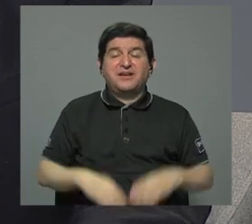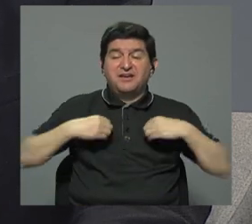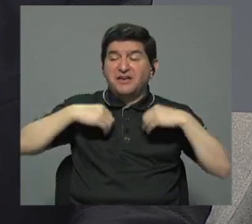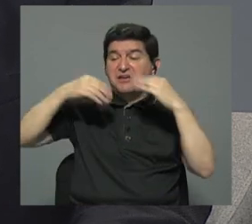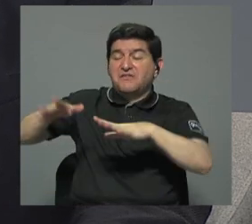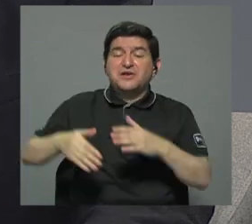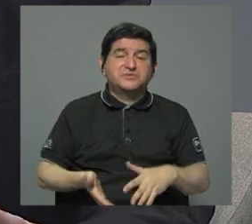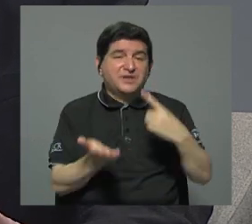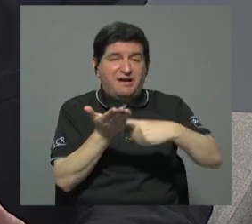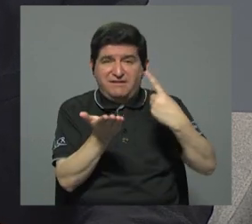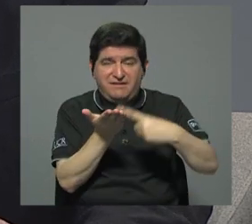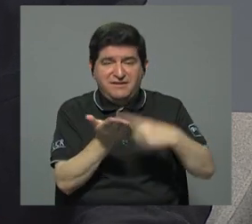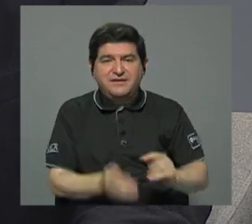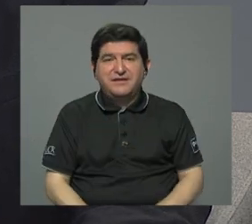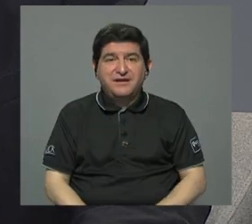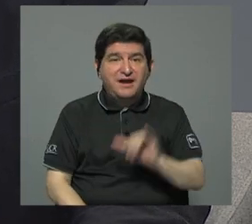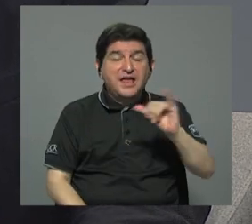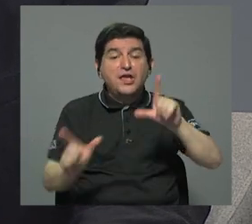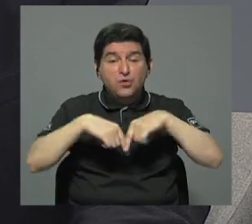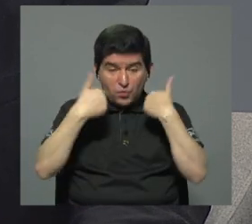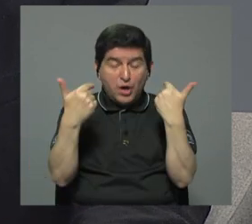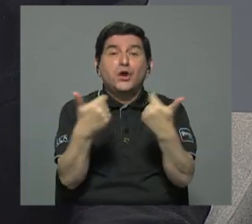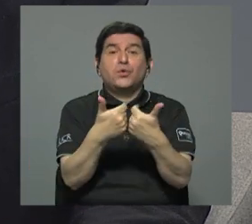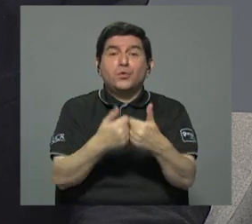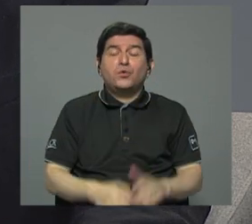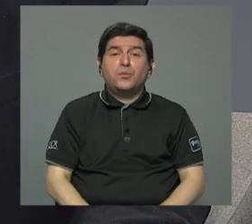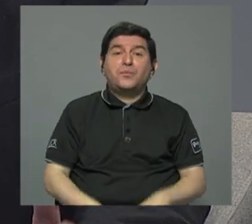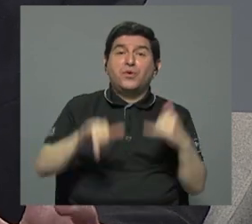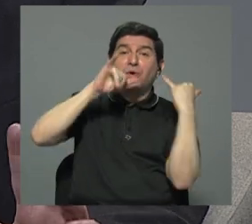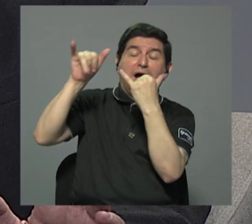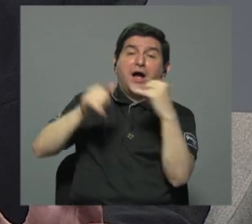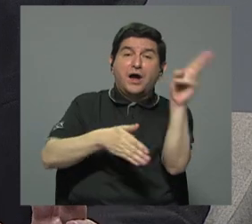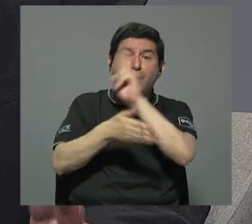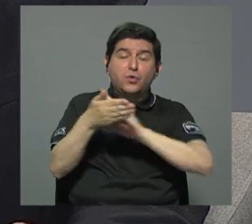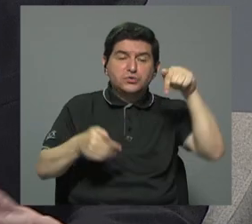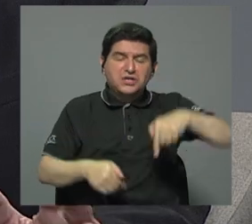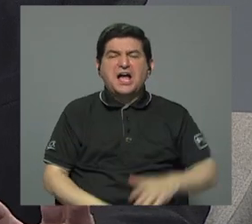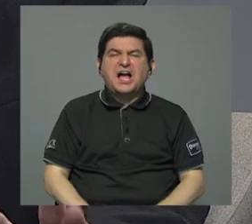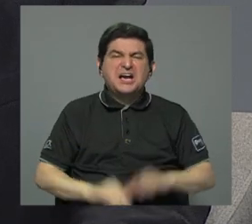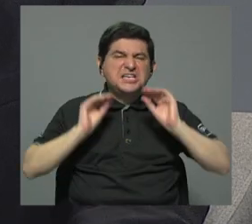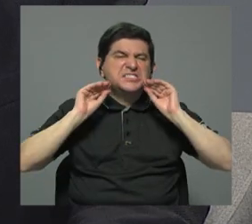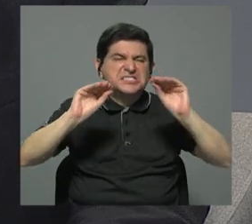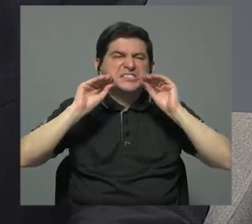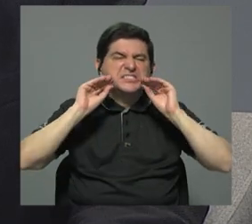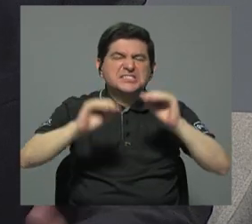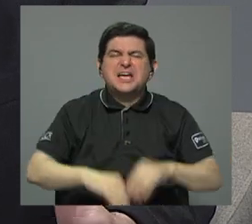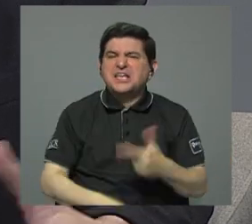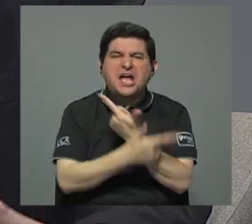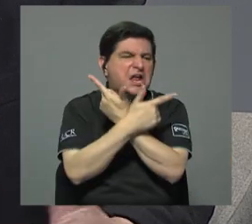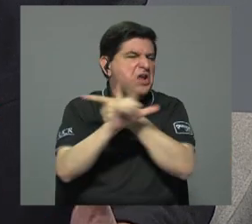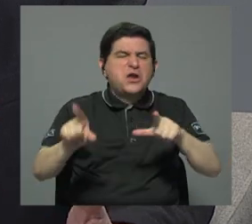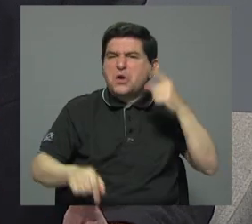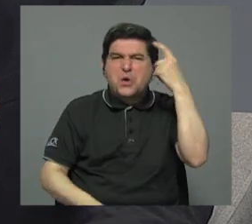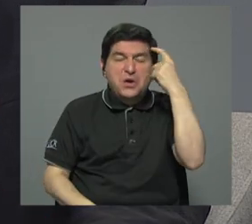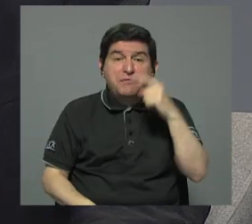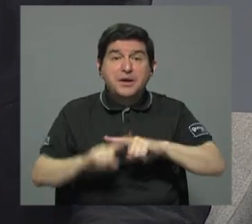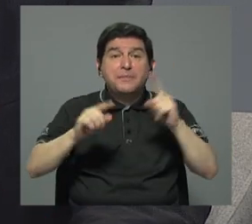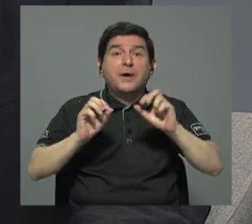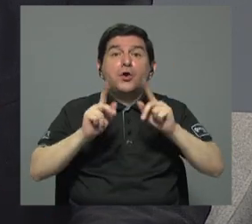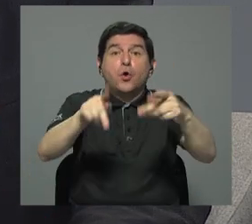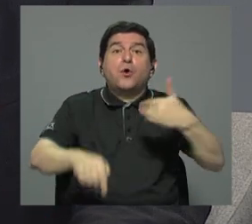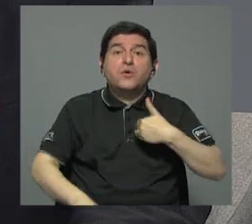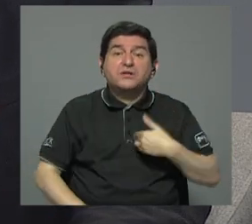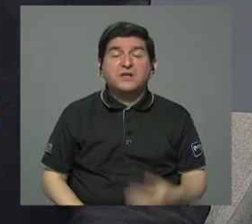confrontación. Son casualmente esos mismos sectores que acusan a la universidad, que dicen que aquí se adoctrina, que no hay libertad de pensamiento, y cuando se abren estos espacios,